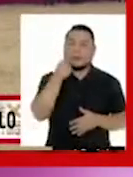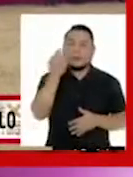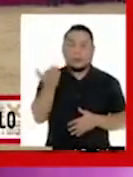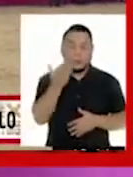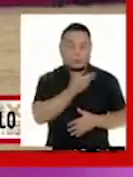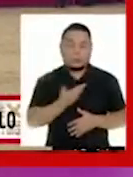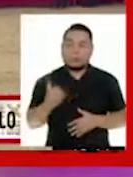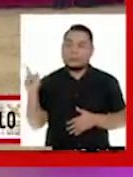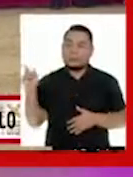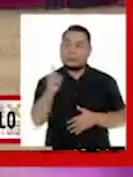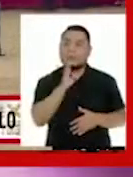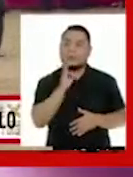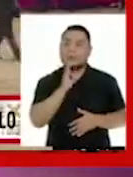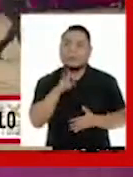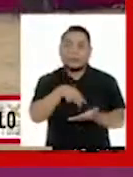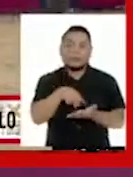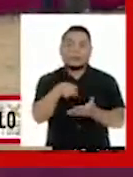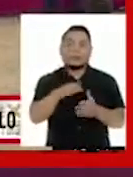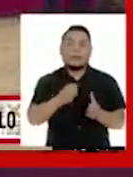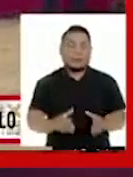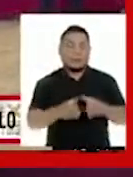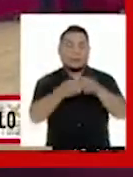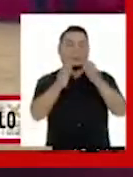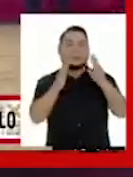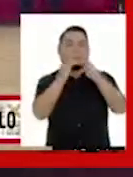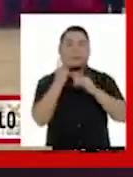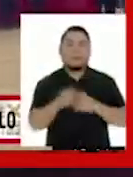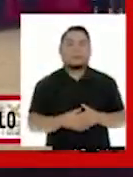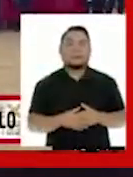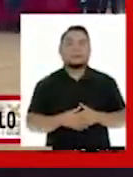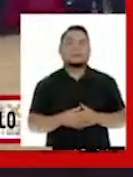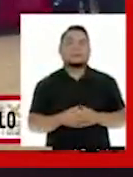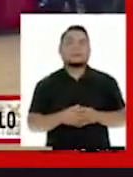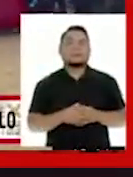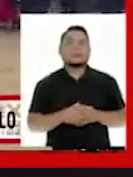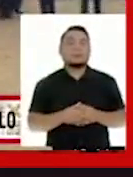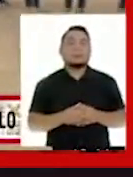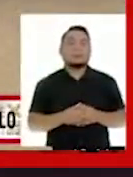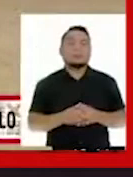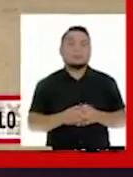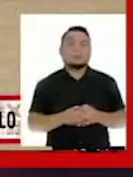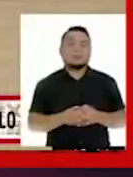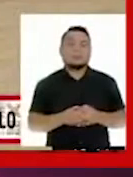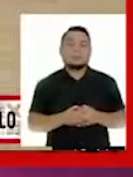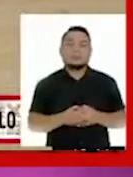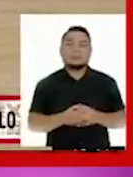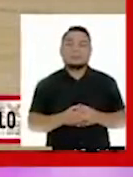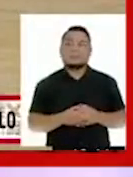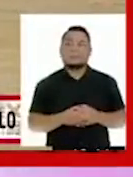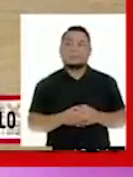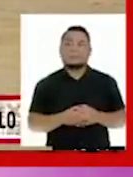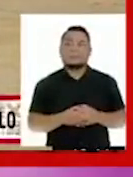Además, el gesto de la juramentación simbólica en Ayacucho, ¿no es cierto? El destino ha querido que este triunfo